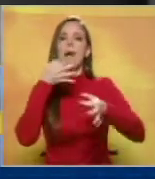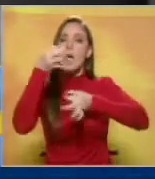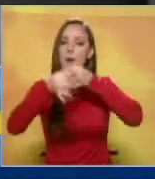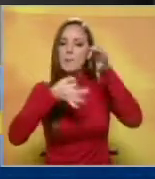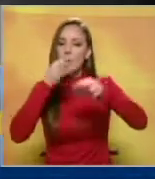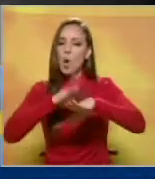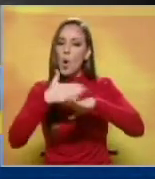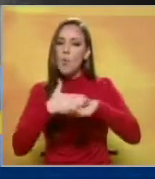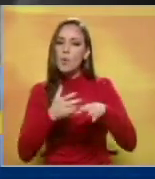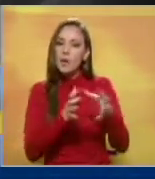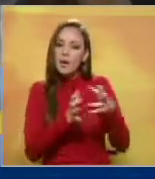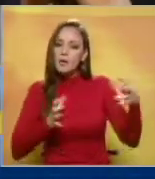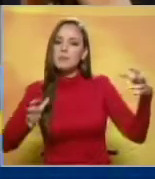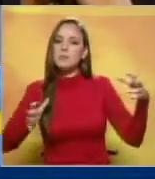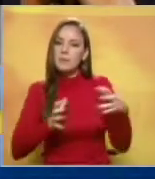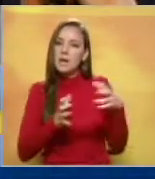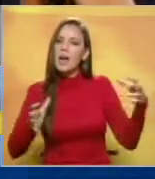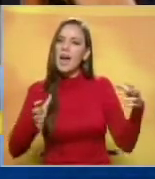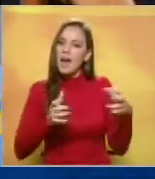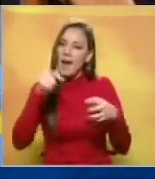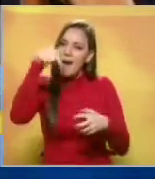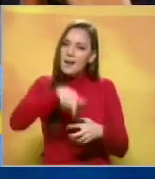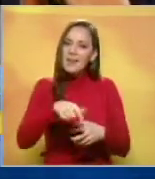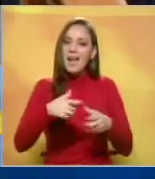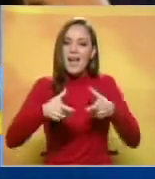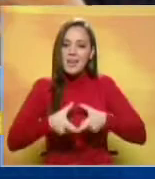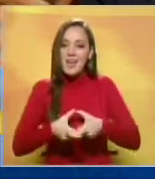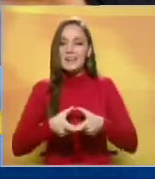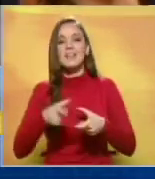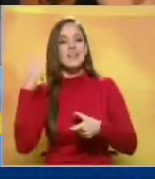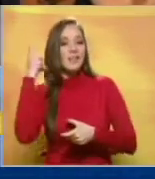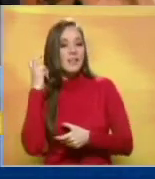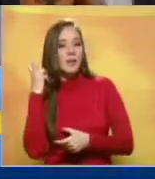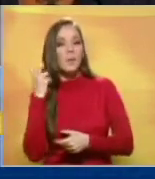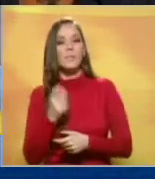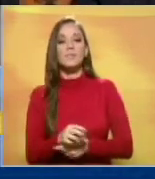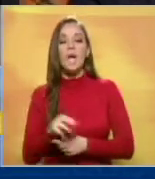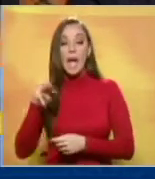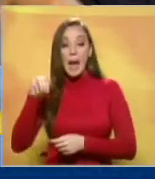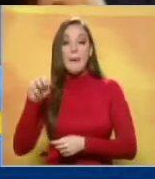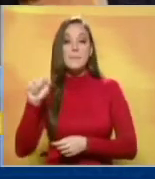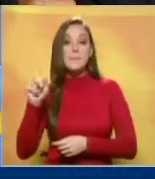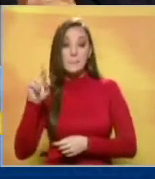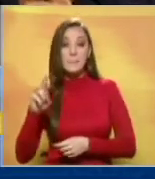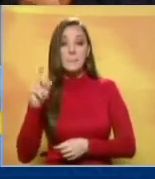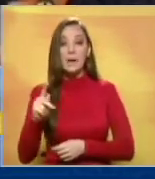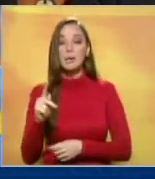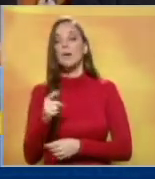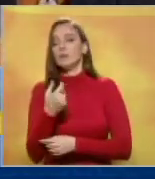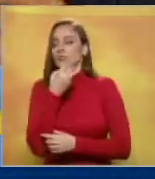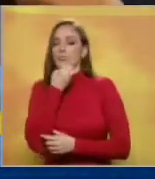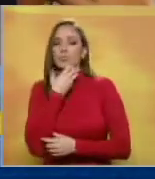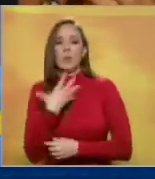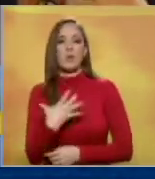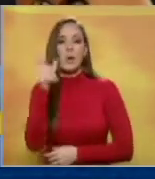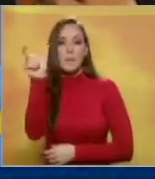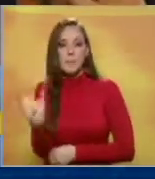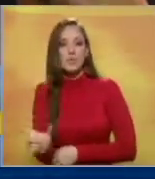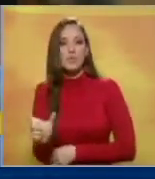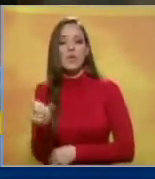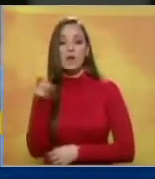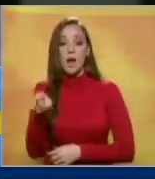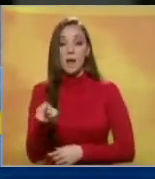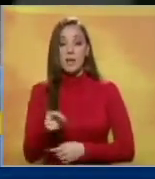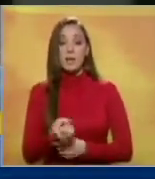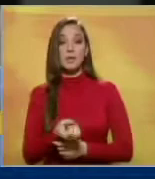un vallenato con su luz a bajar con mar que es una ventaja increíble porque marca además de buen cantante de que fue una persona de que es un espíritu